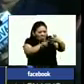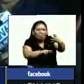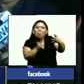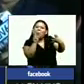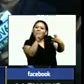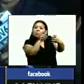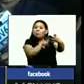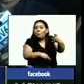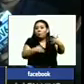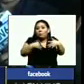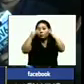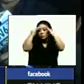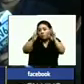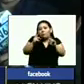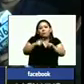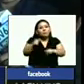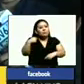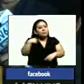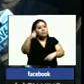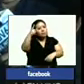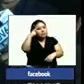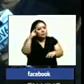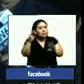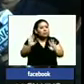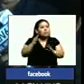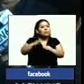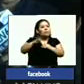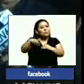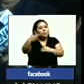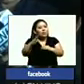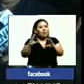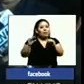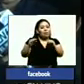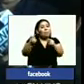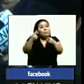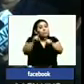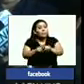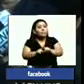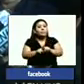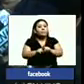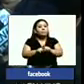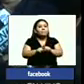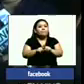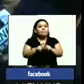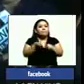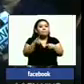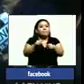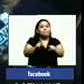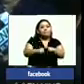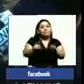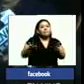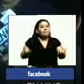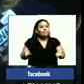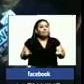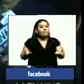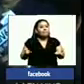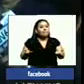tema, pero seguramente vamos a platicar en los próximos días. sin embargo, eso no va, digamos,